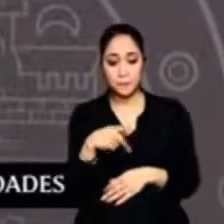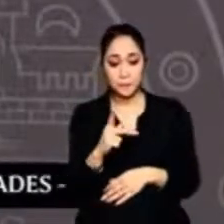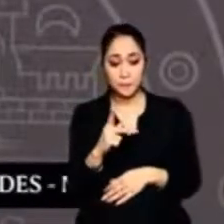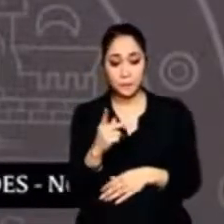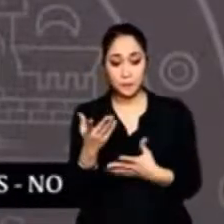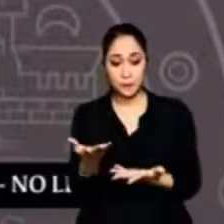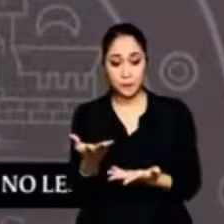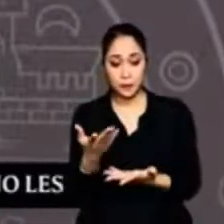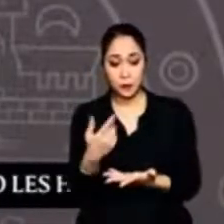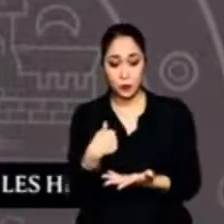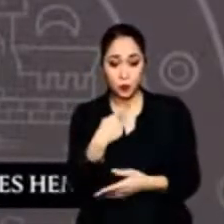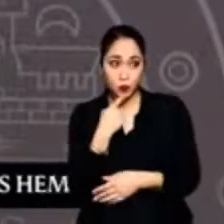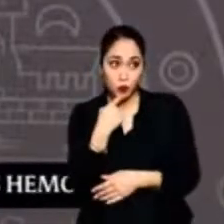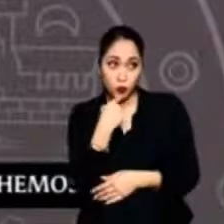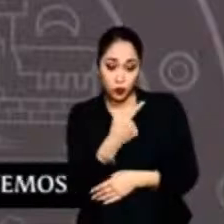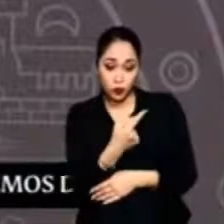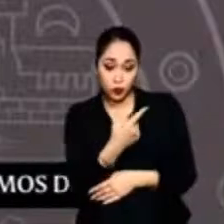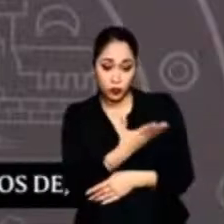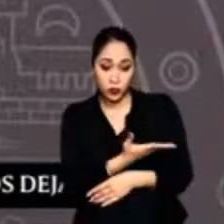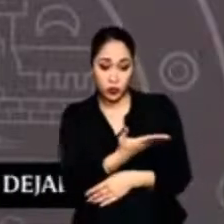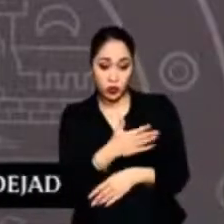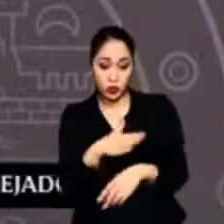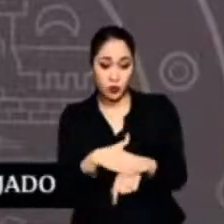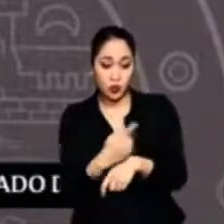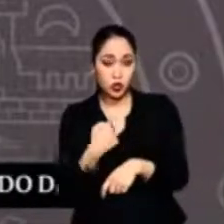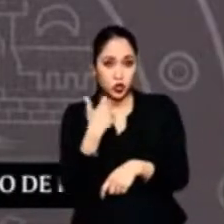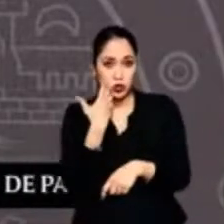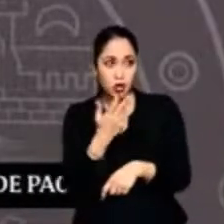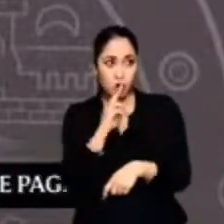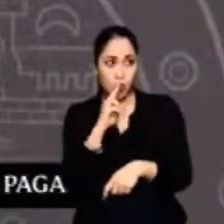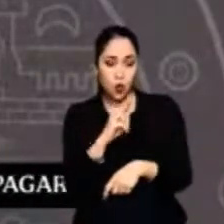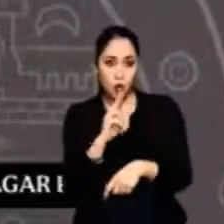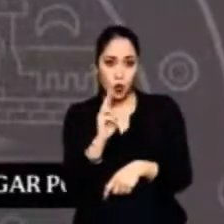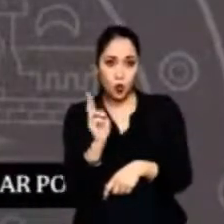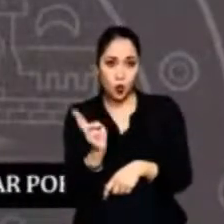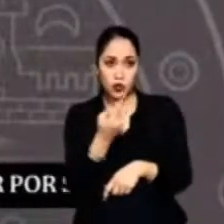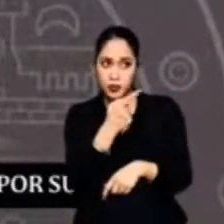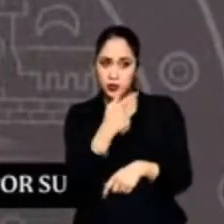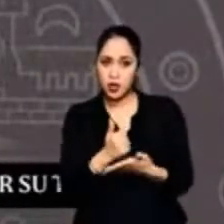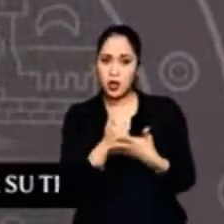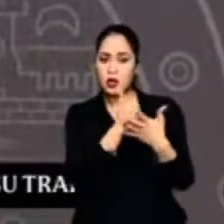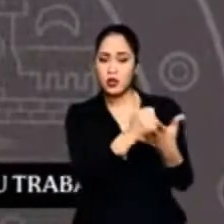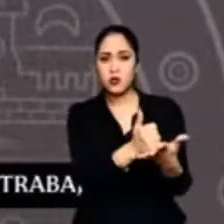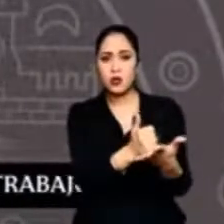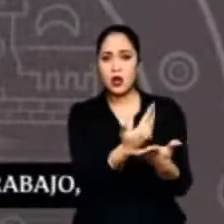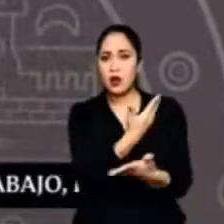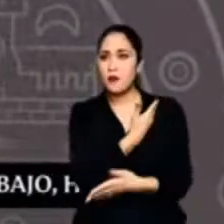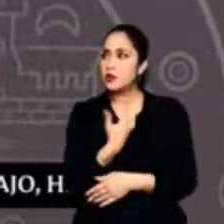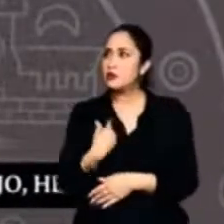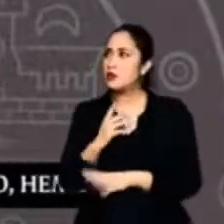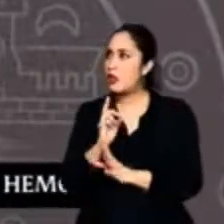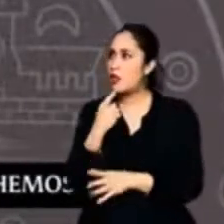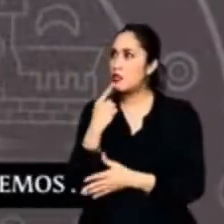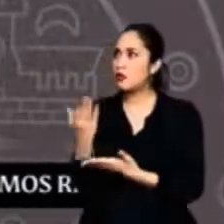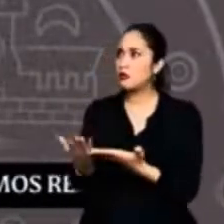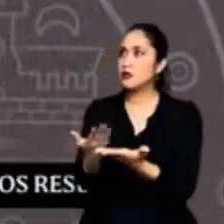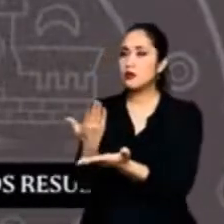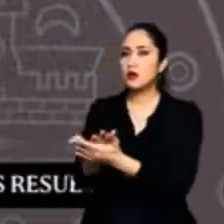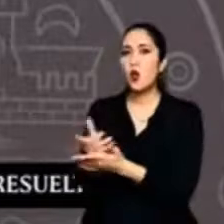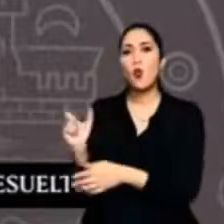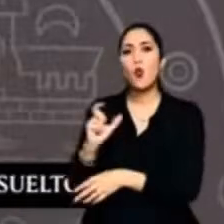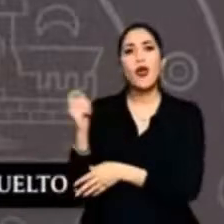Yo se los voy a decir porque yo quiero siempre ayudar a la universidad. Yo ya lo planteé al presidente. Ahora que vino el presidente le